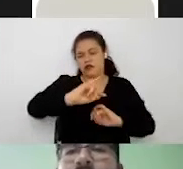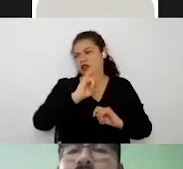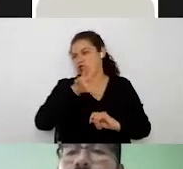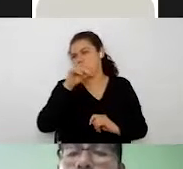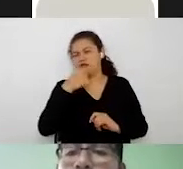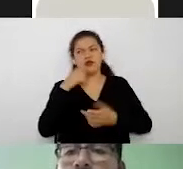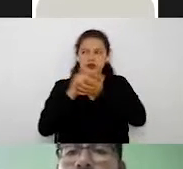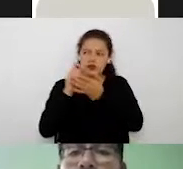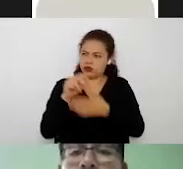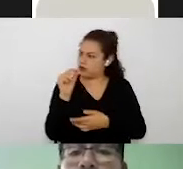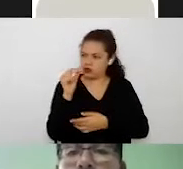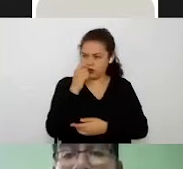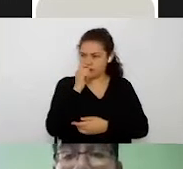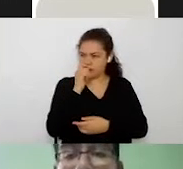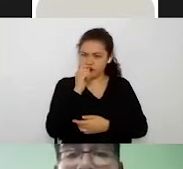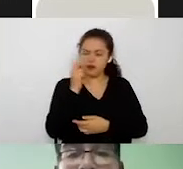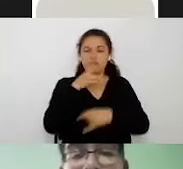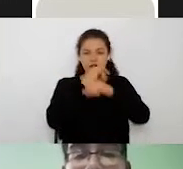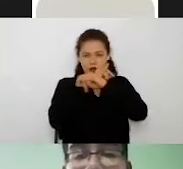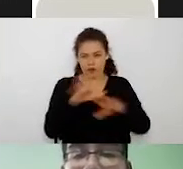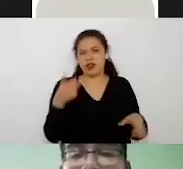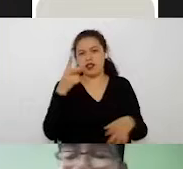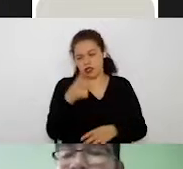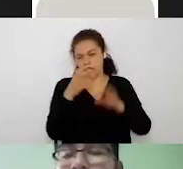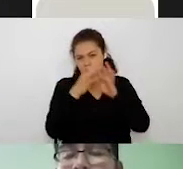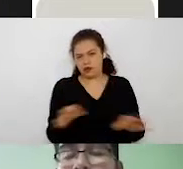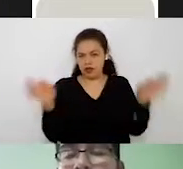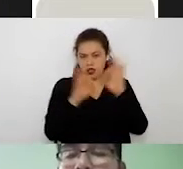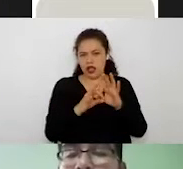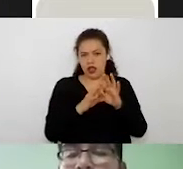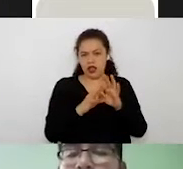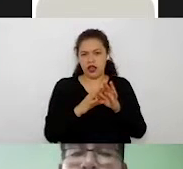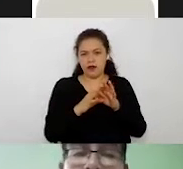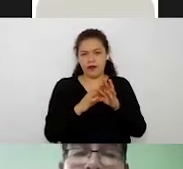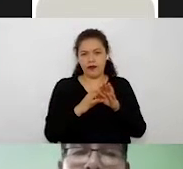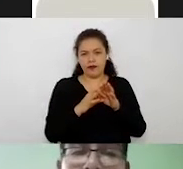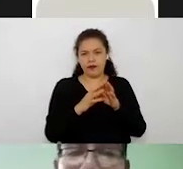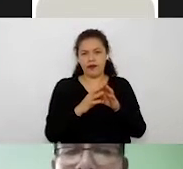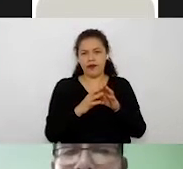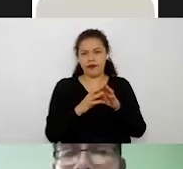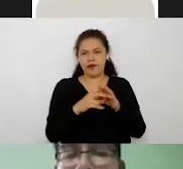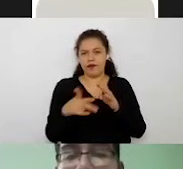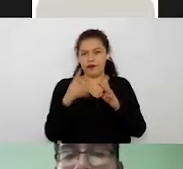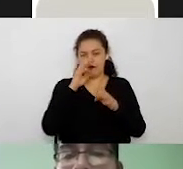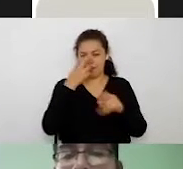apunté. Toda esa información es indispensable y es responsabilidad de